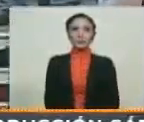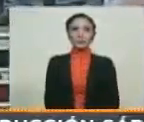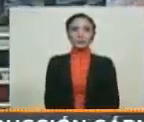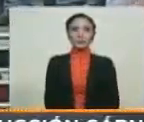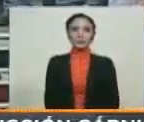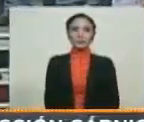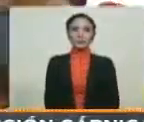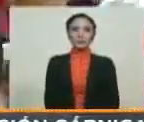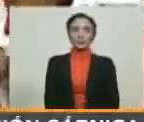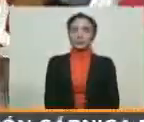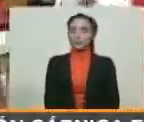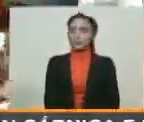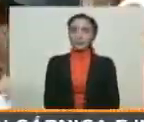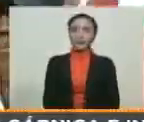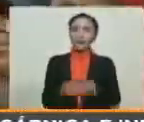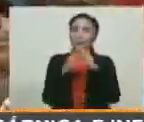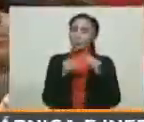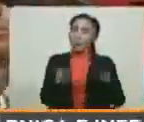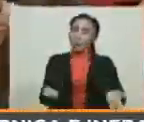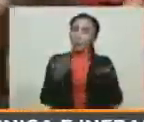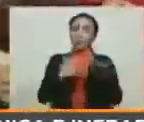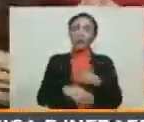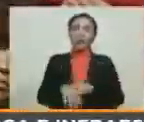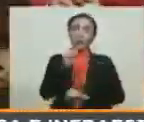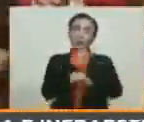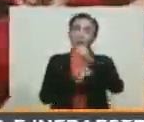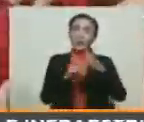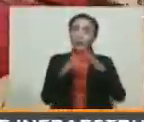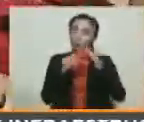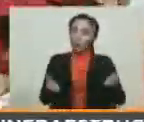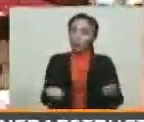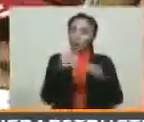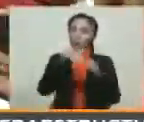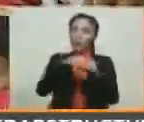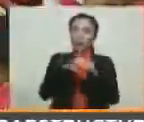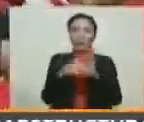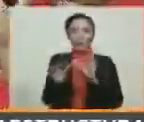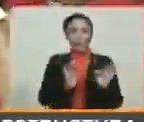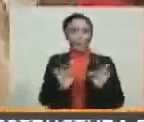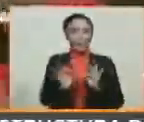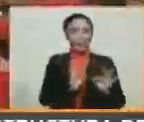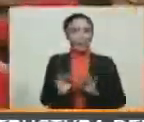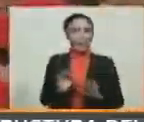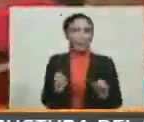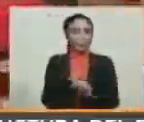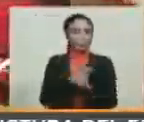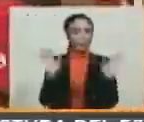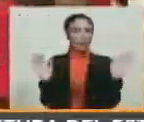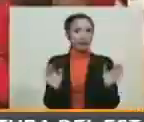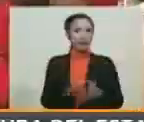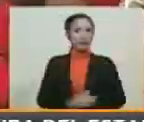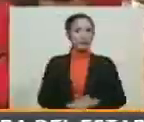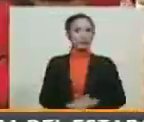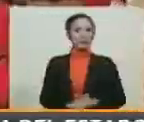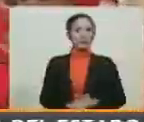que nadie caiga en el triunfalismo preparémonos bien con la diana